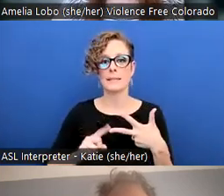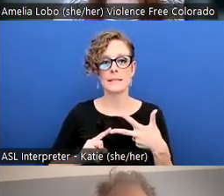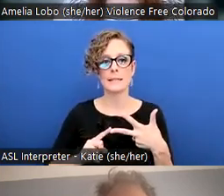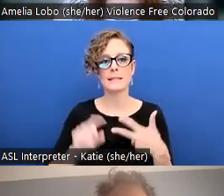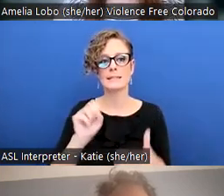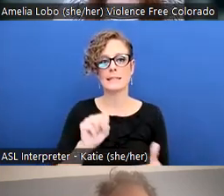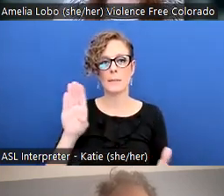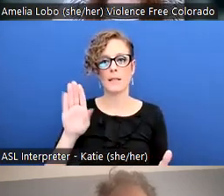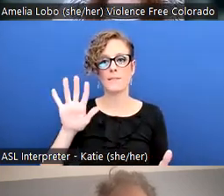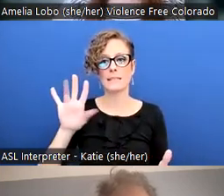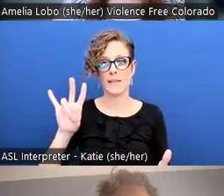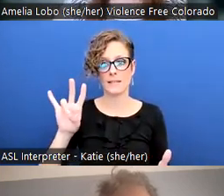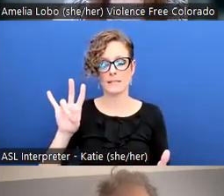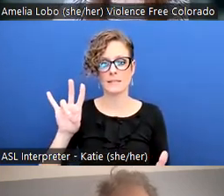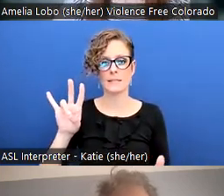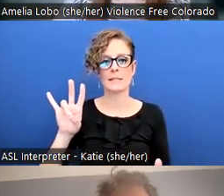Y por último,